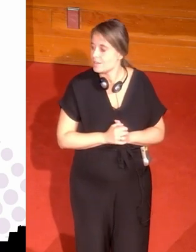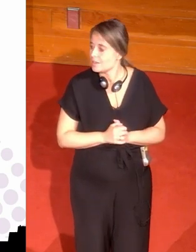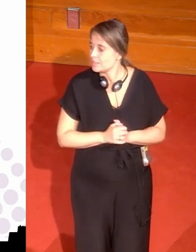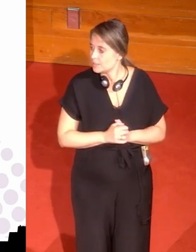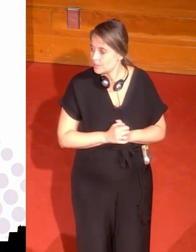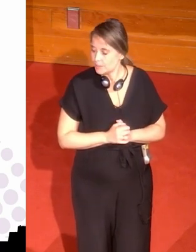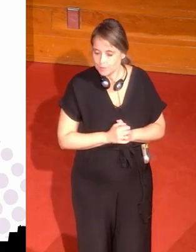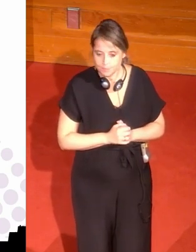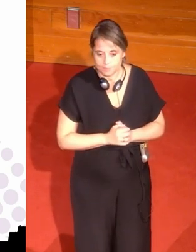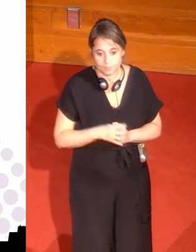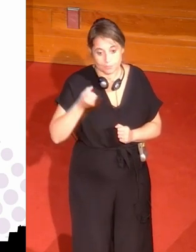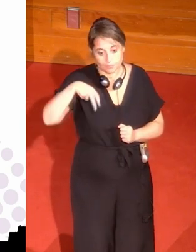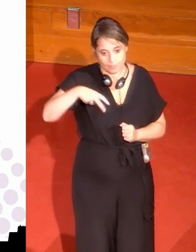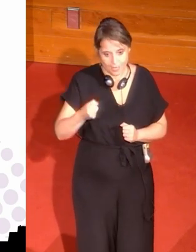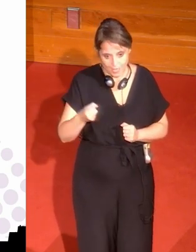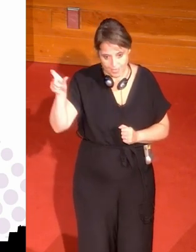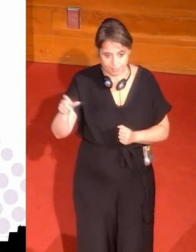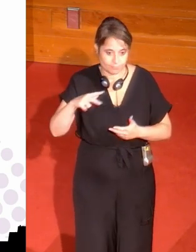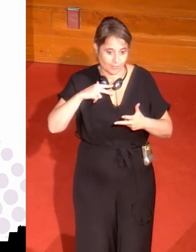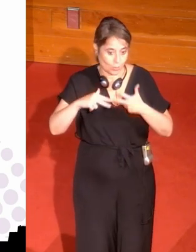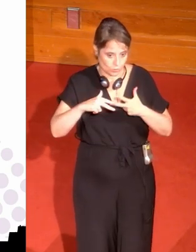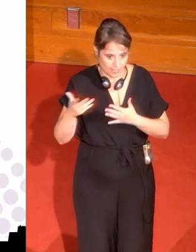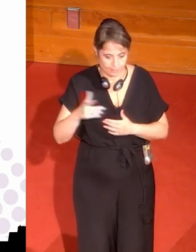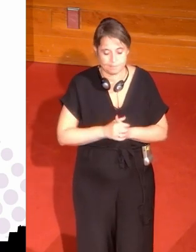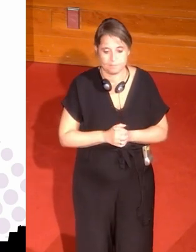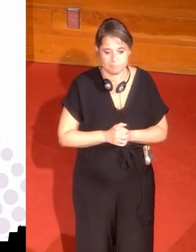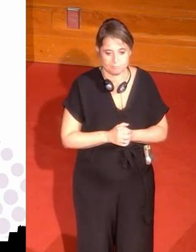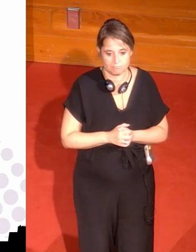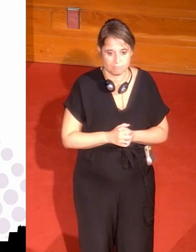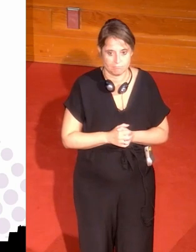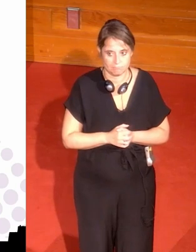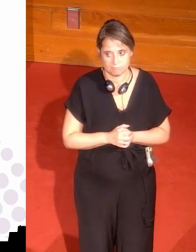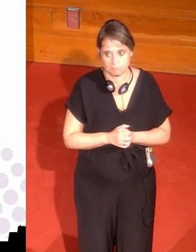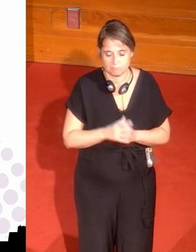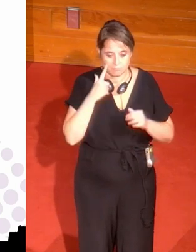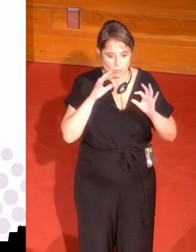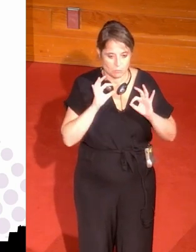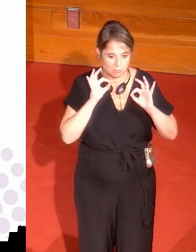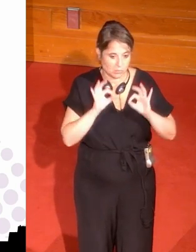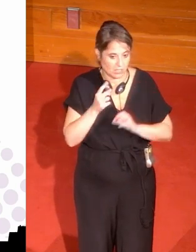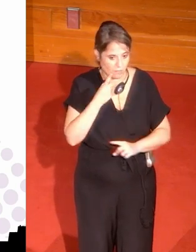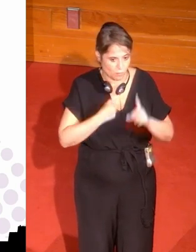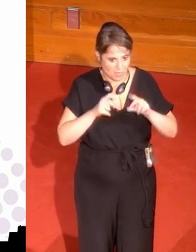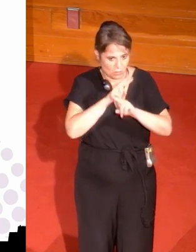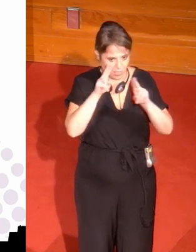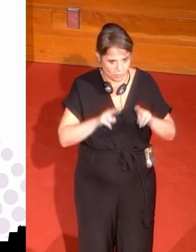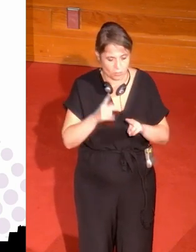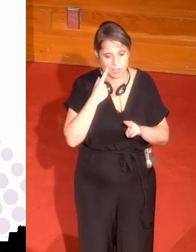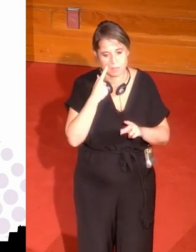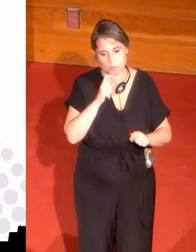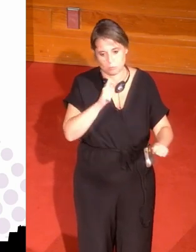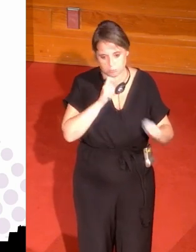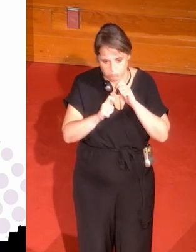internacional Ana rtv cetar nacio arteco inform espal corresp